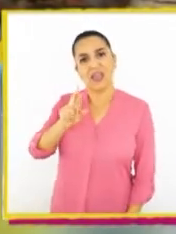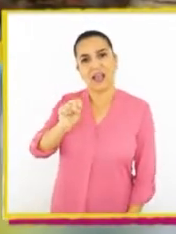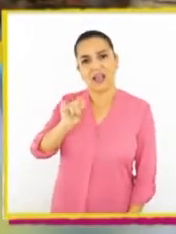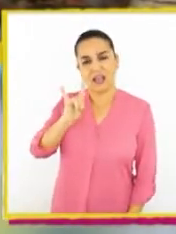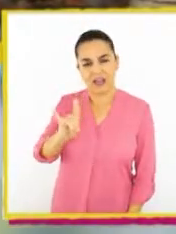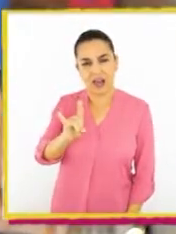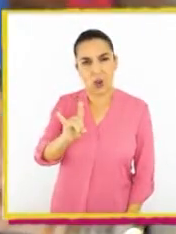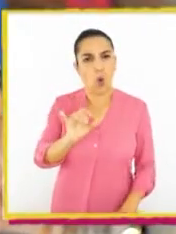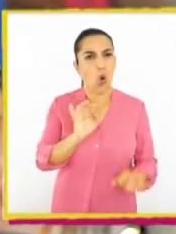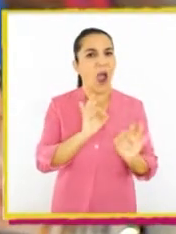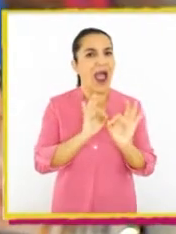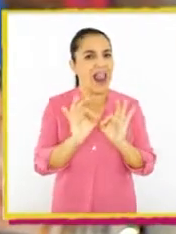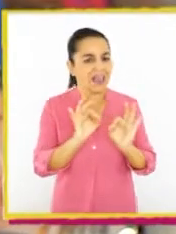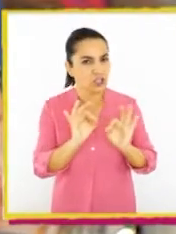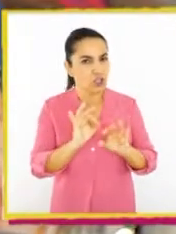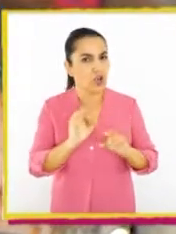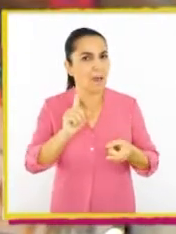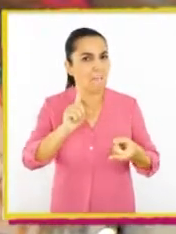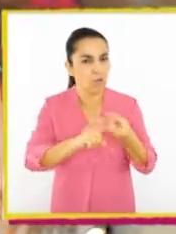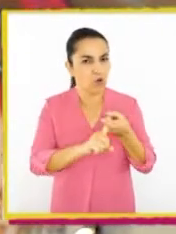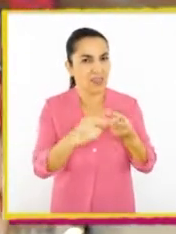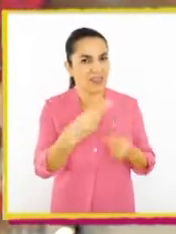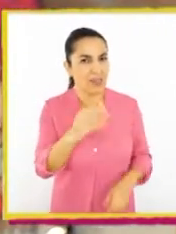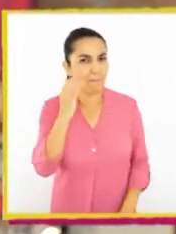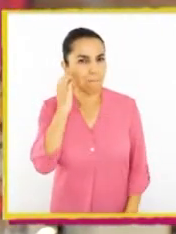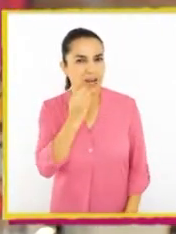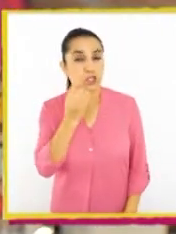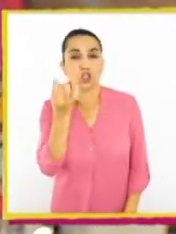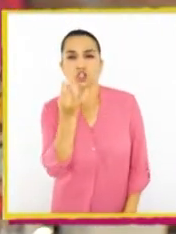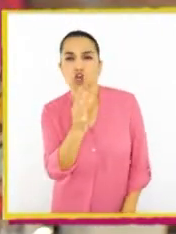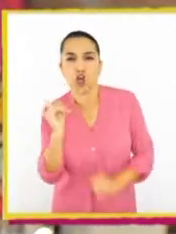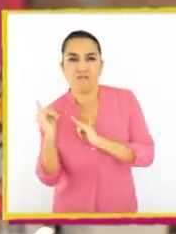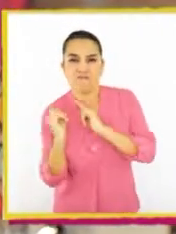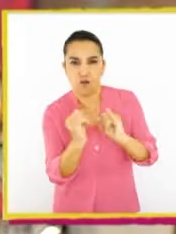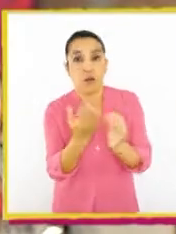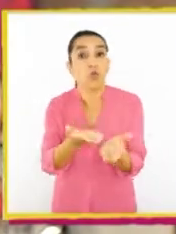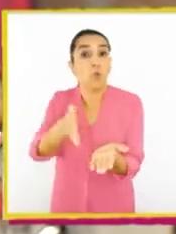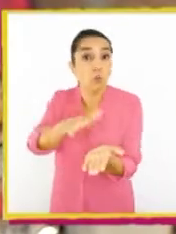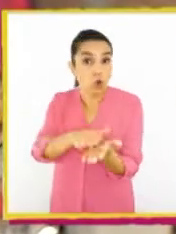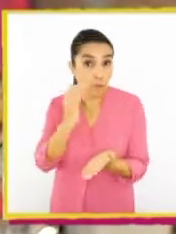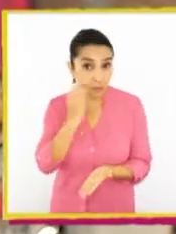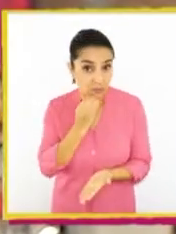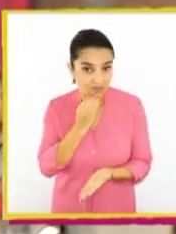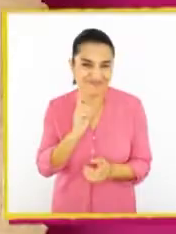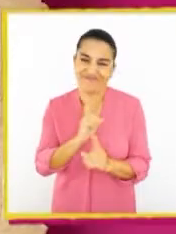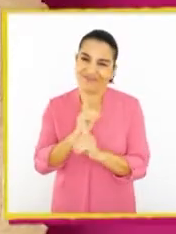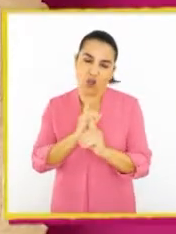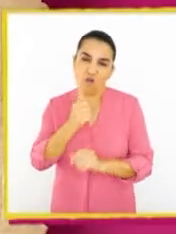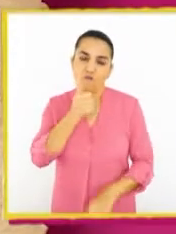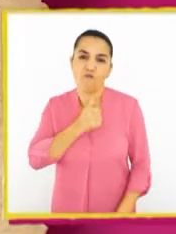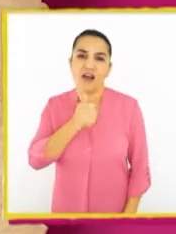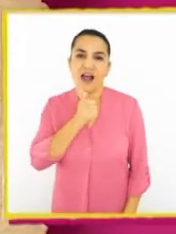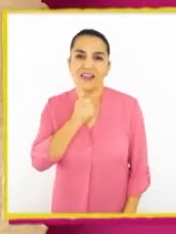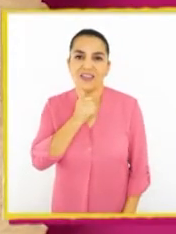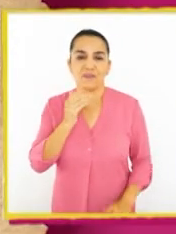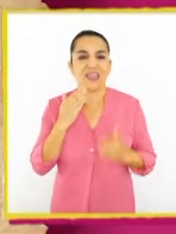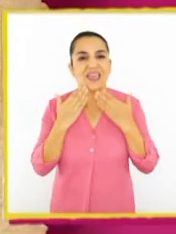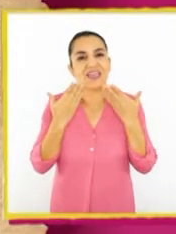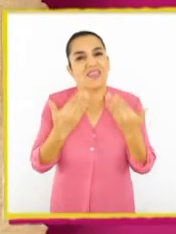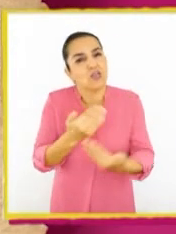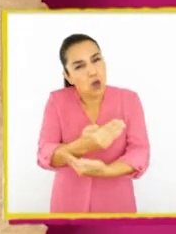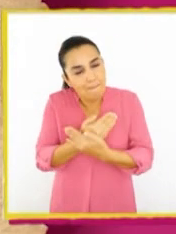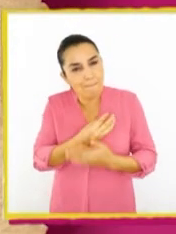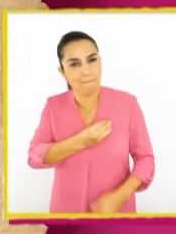Prat? ¿Solo informándole de la muerte? Me parece incompleto. ¿Dándole